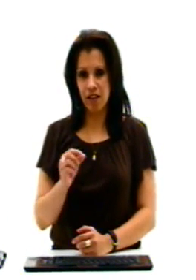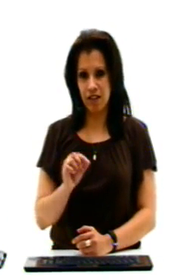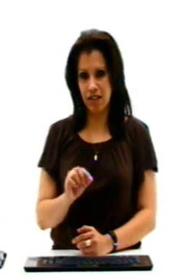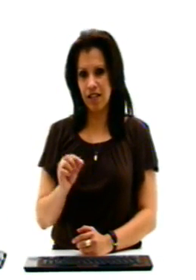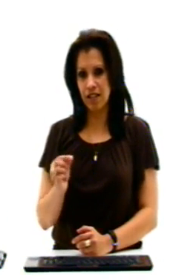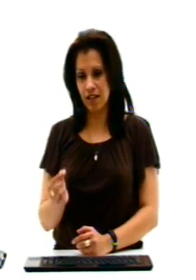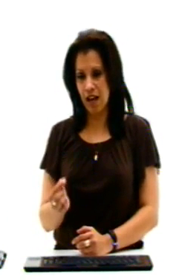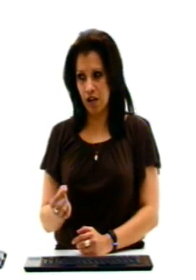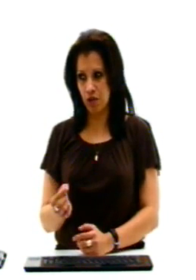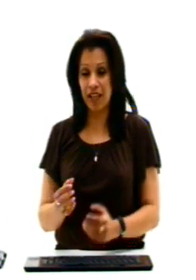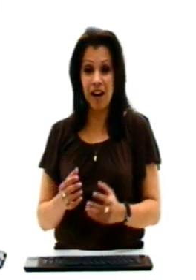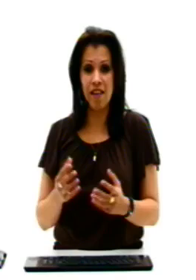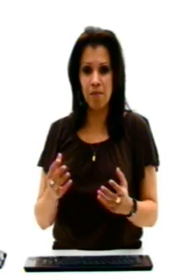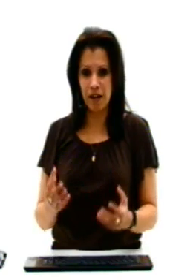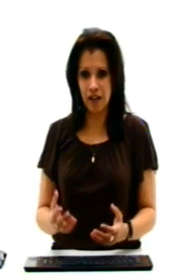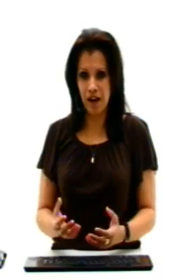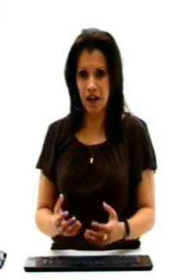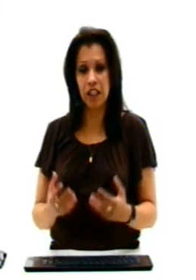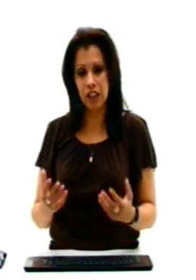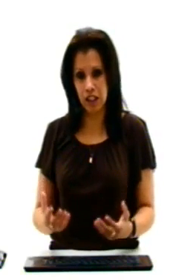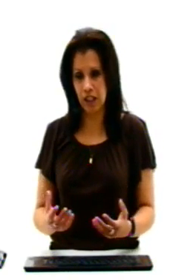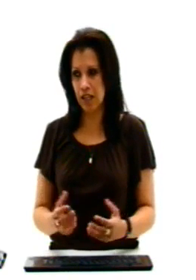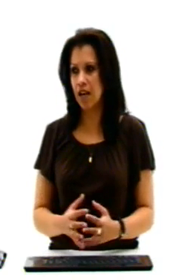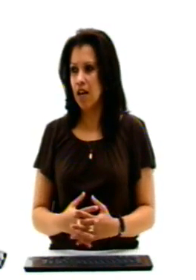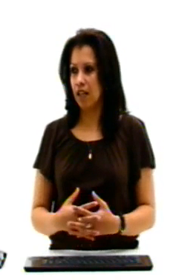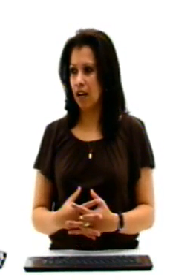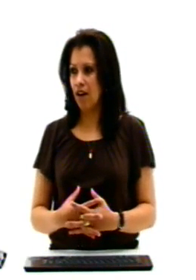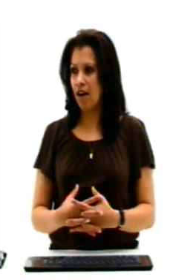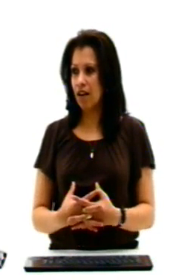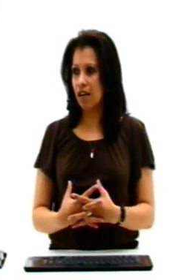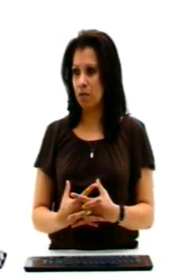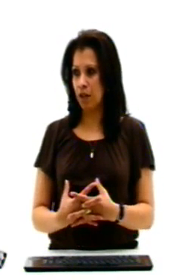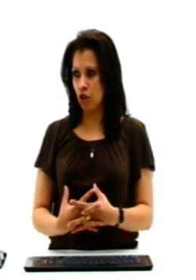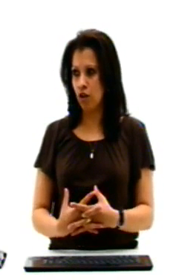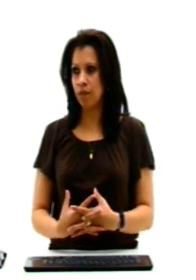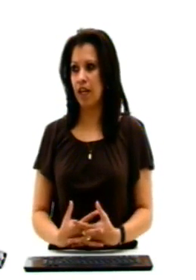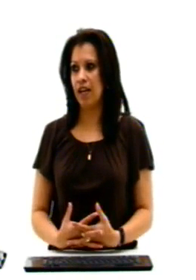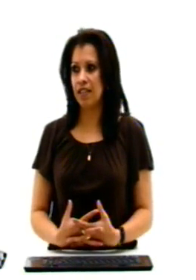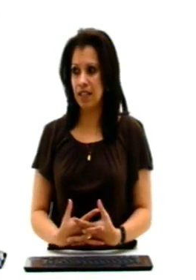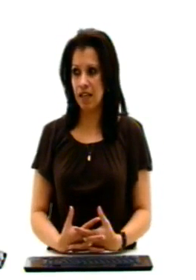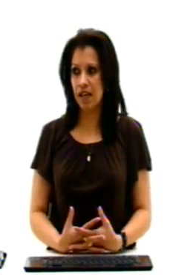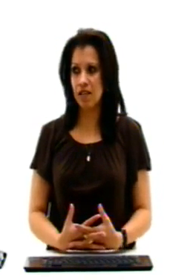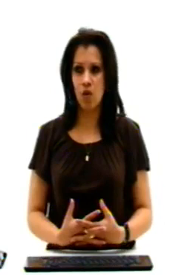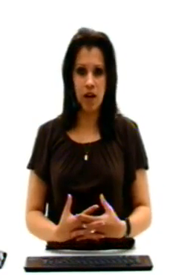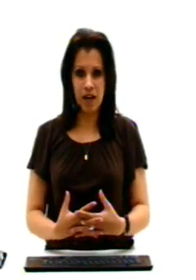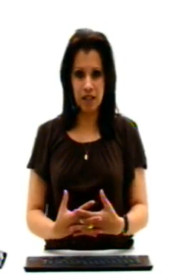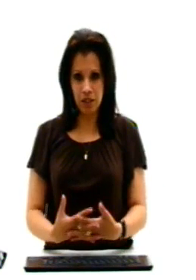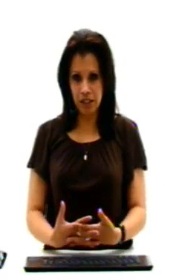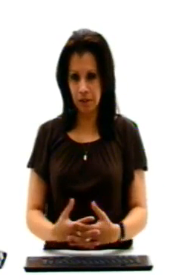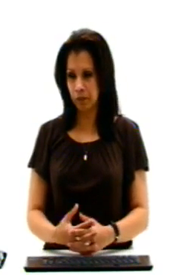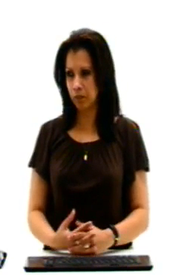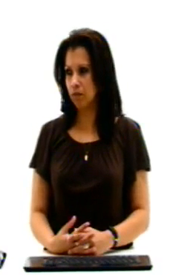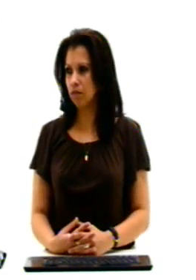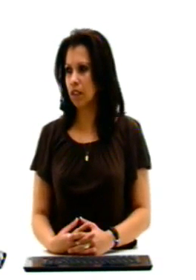edades de 16 a 60 años que era la edad para trabajar indígenas le trabajaban al español en las haciendas o en